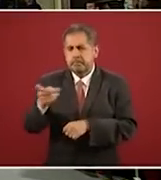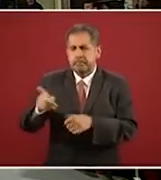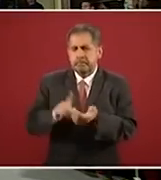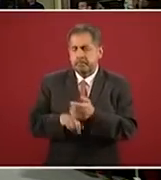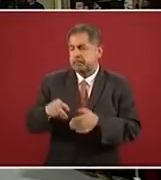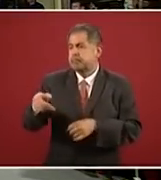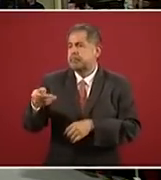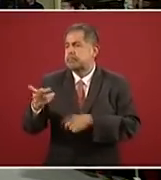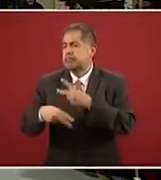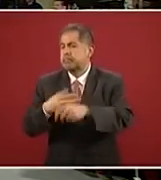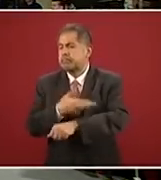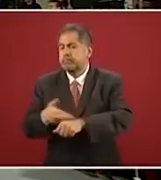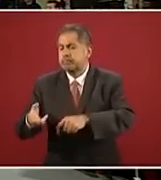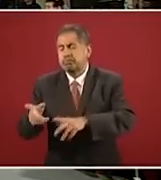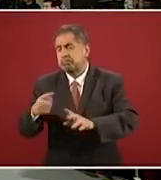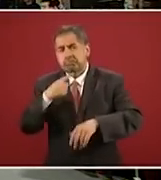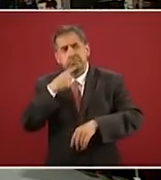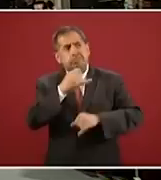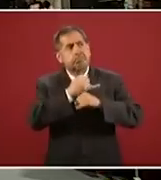internacional